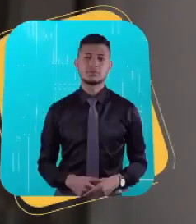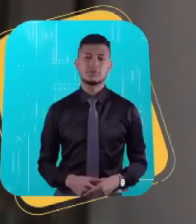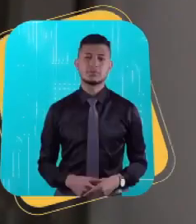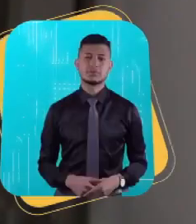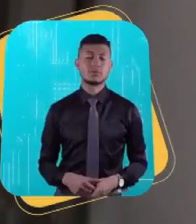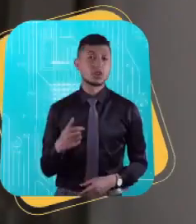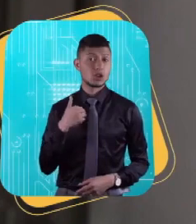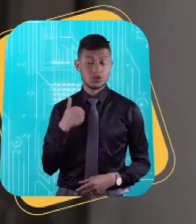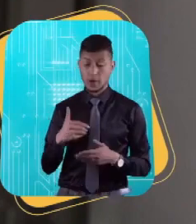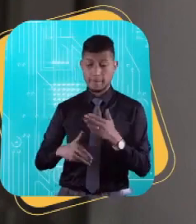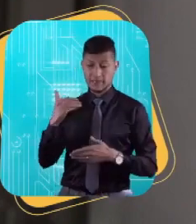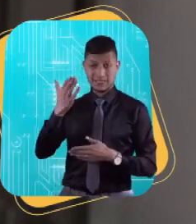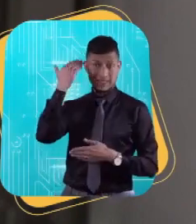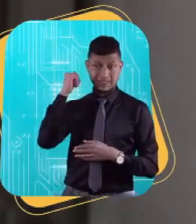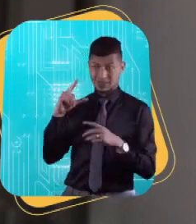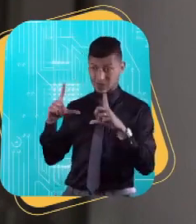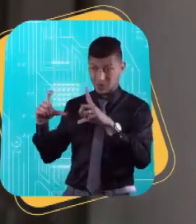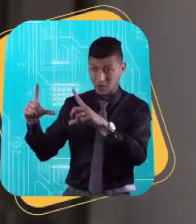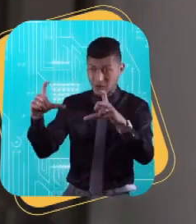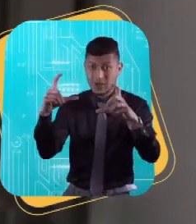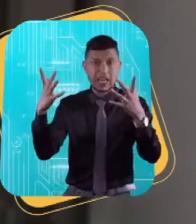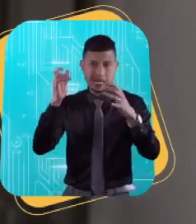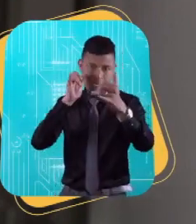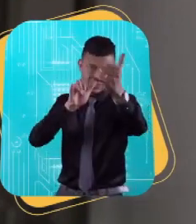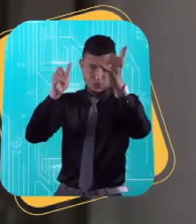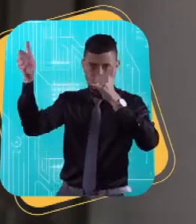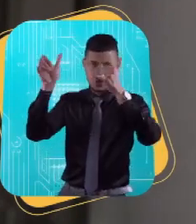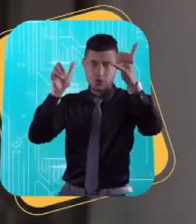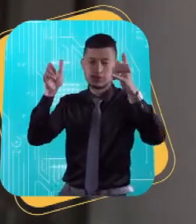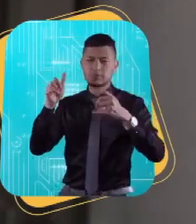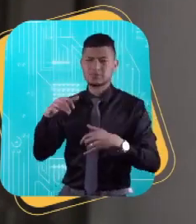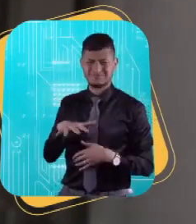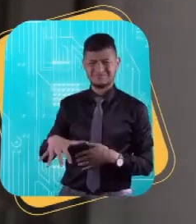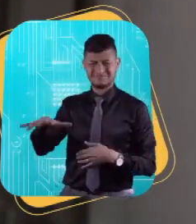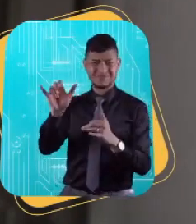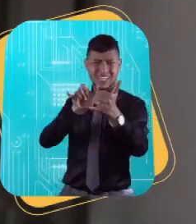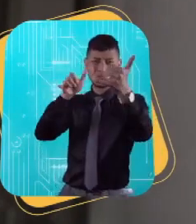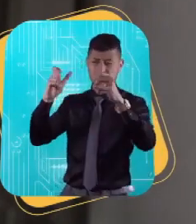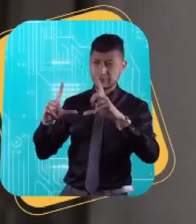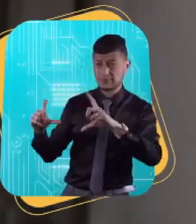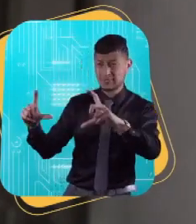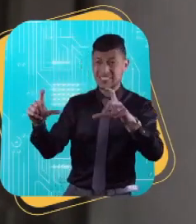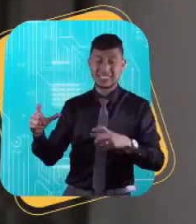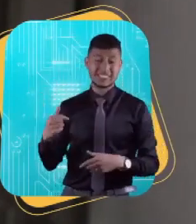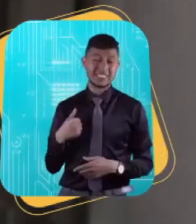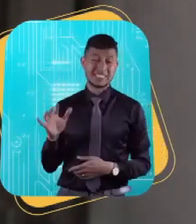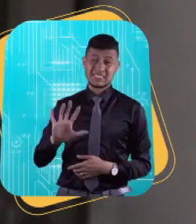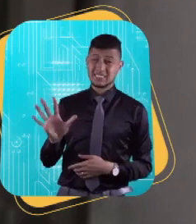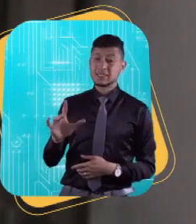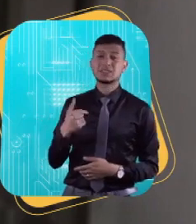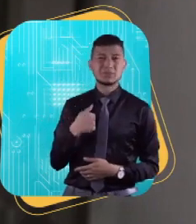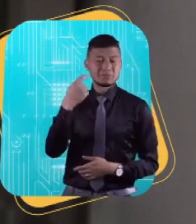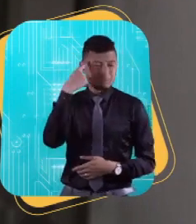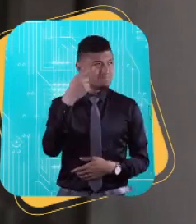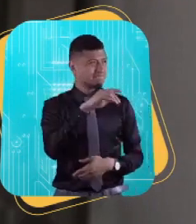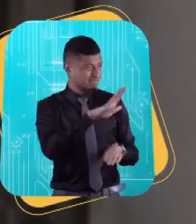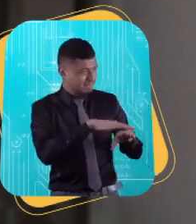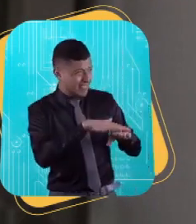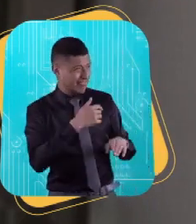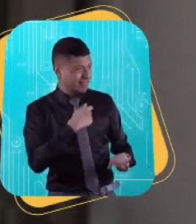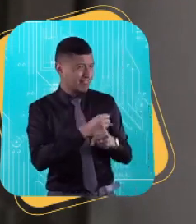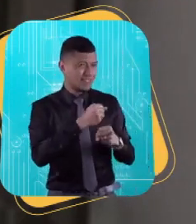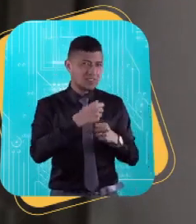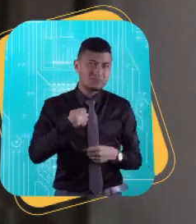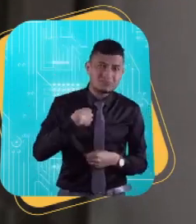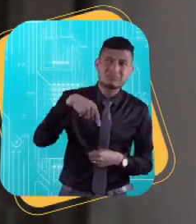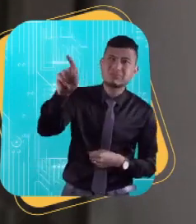Yo empecé en fotografía en el estudio, pero llegó el día que el estudio ya me presionaba mucho y empecé a pedir trabajo, que me mandaran a